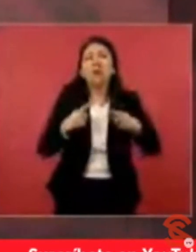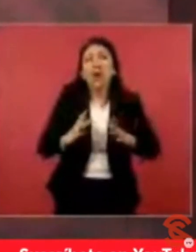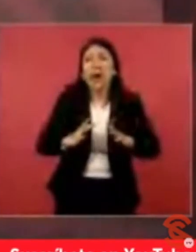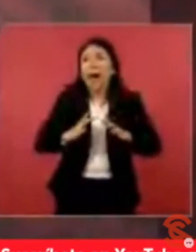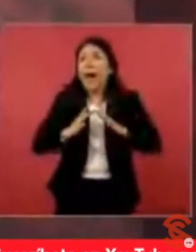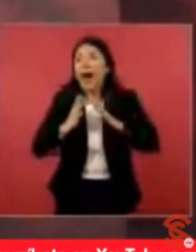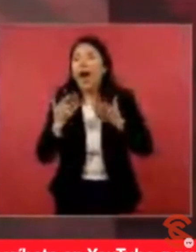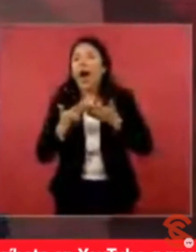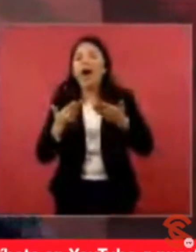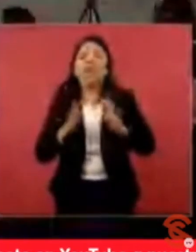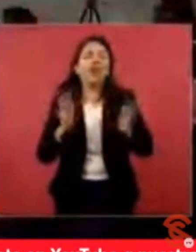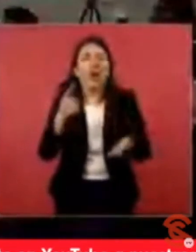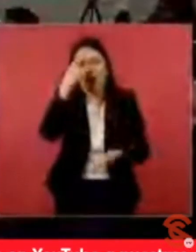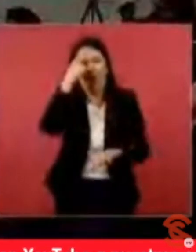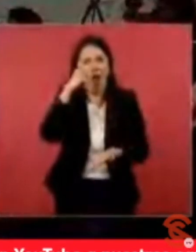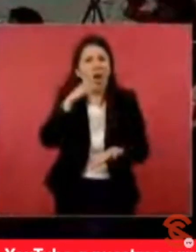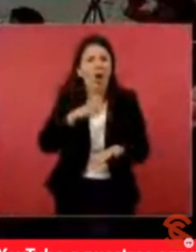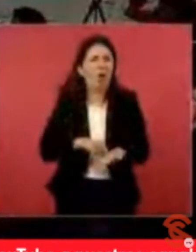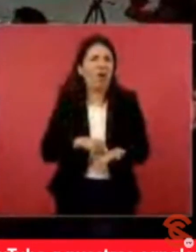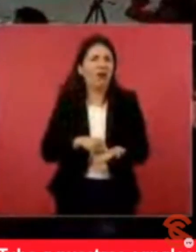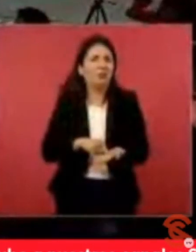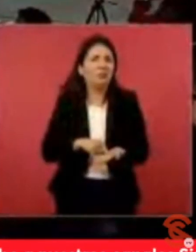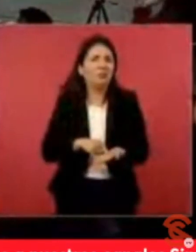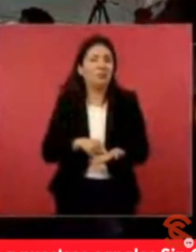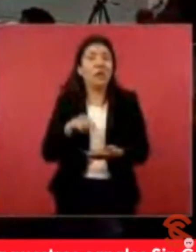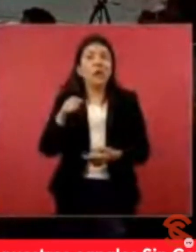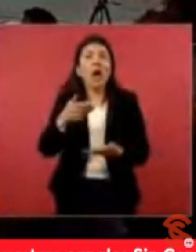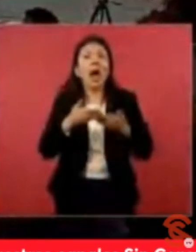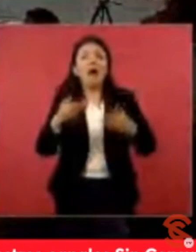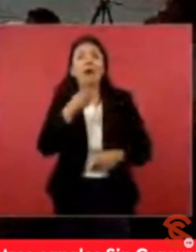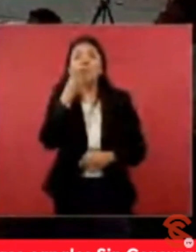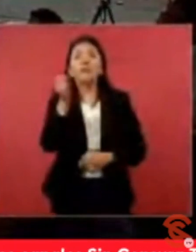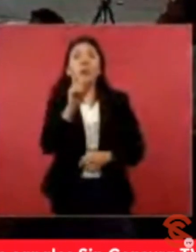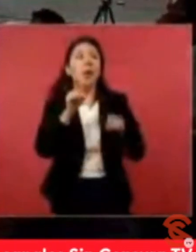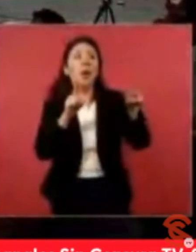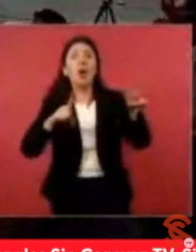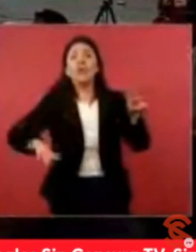pues es fácil decir, fue el gobierno, me persigue el gobierno. No.